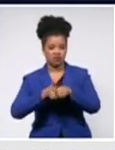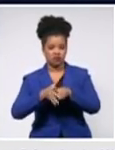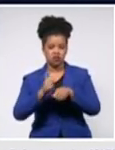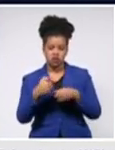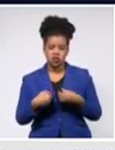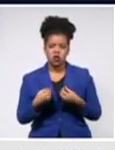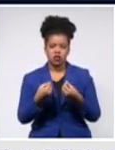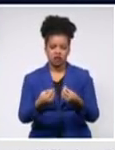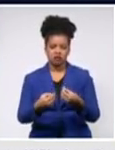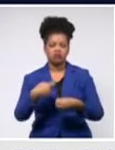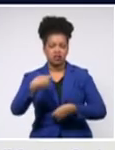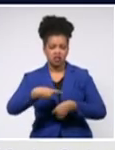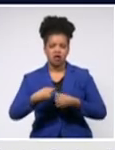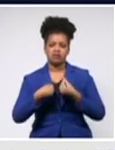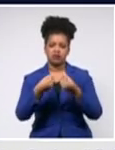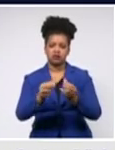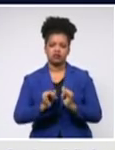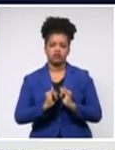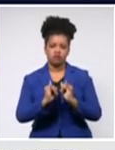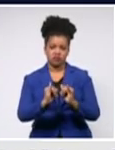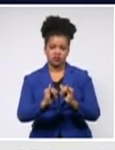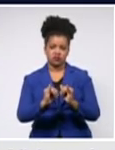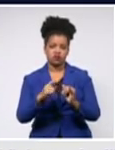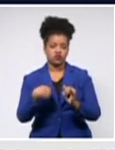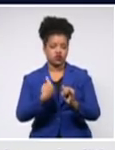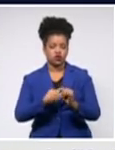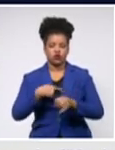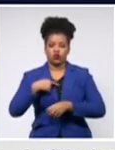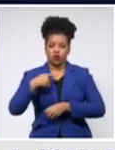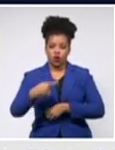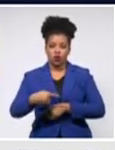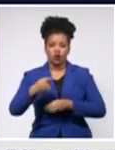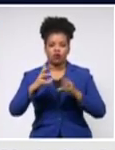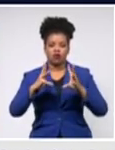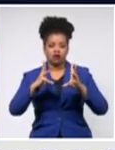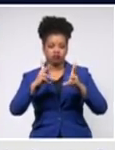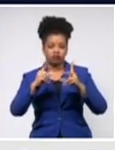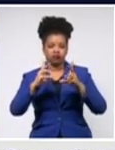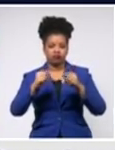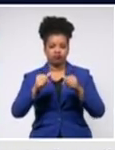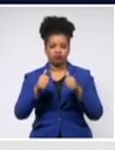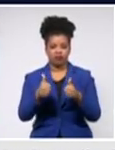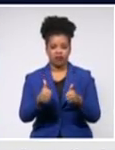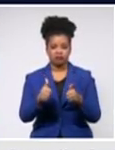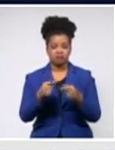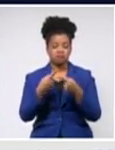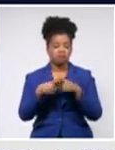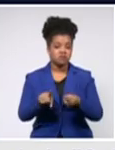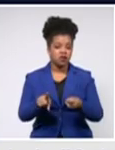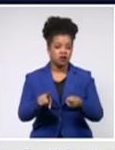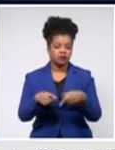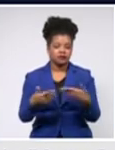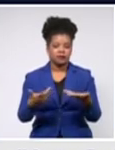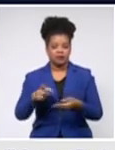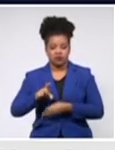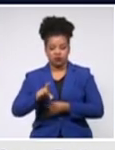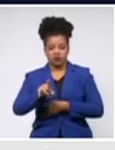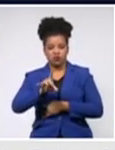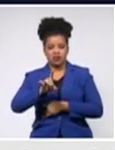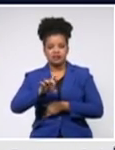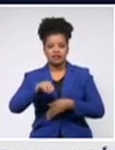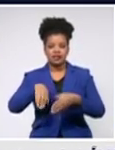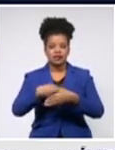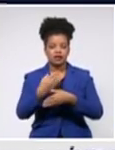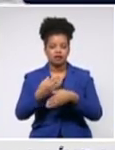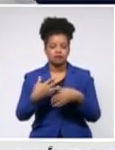tiene, se calcula todos los días. Sino, ¿qué nos está pasando en los últimos 15 días? Y se coge los